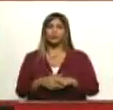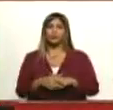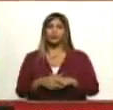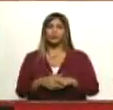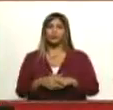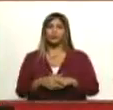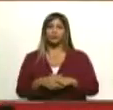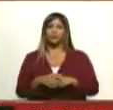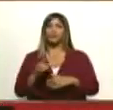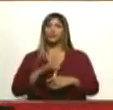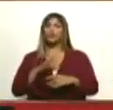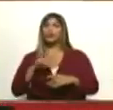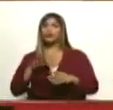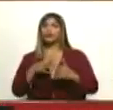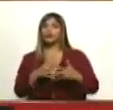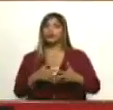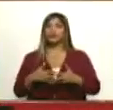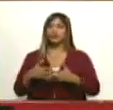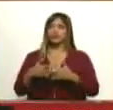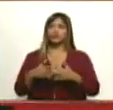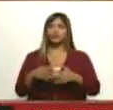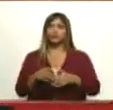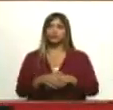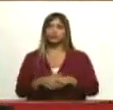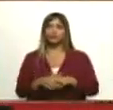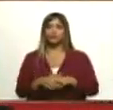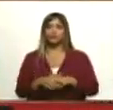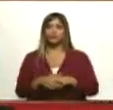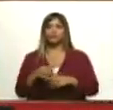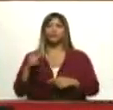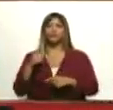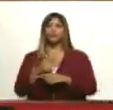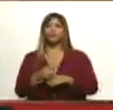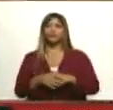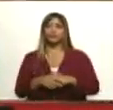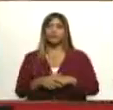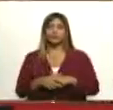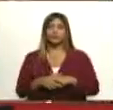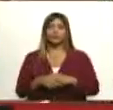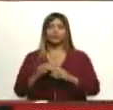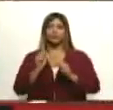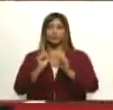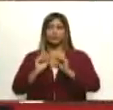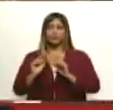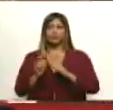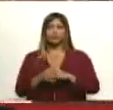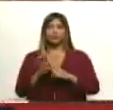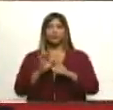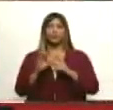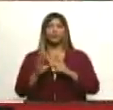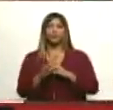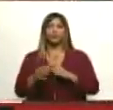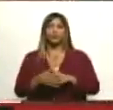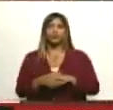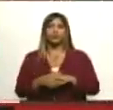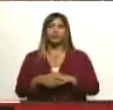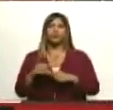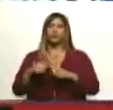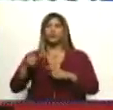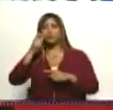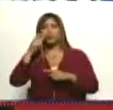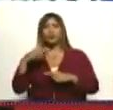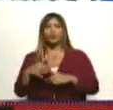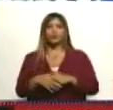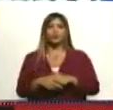el imperialismo lo que nos estableció barreras culturales entre nuestros